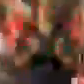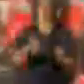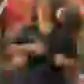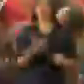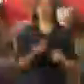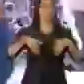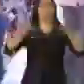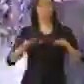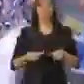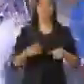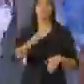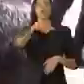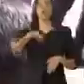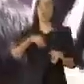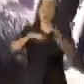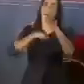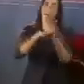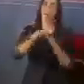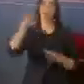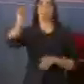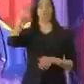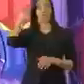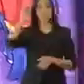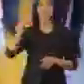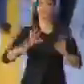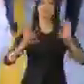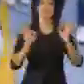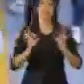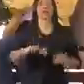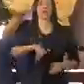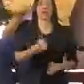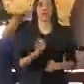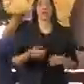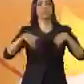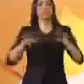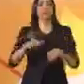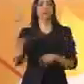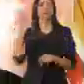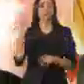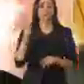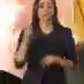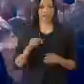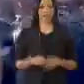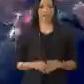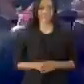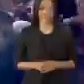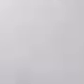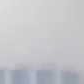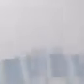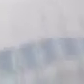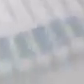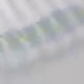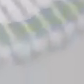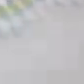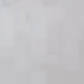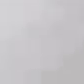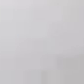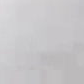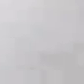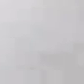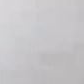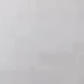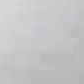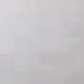feliz. Nadie podrá detener nuestra marcha hacia el futuro. Nadie podrá detener a Venezuela.